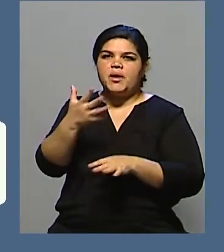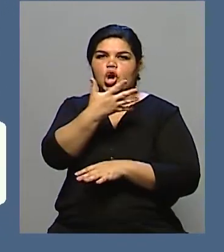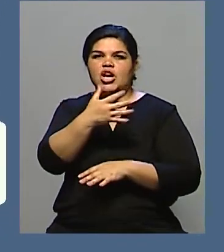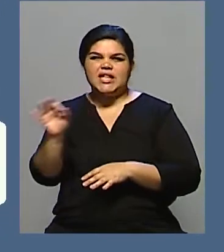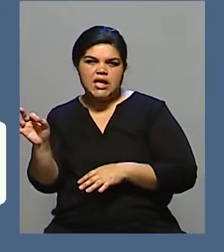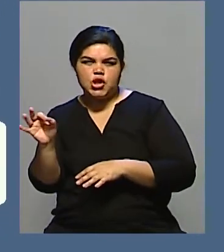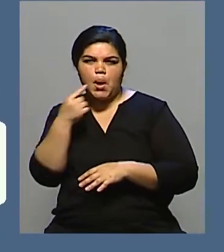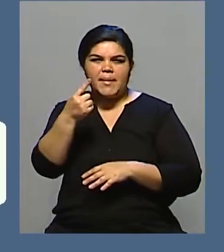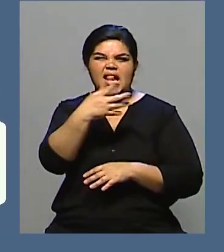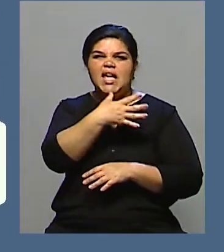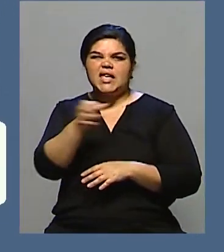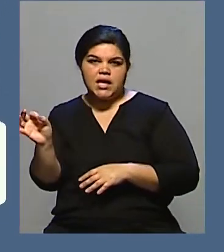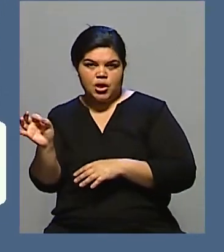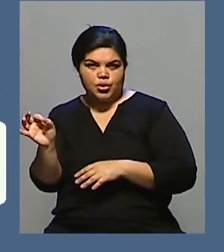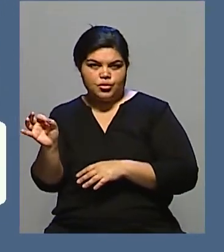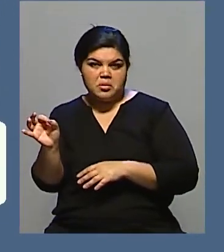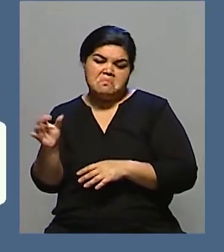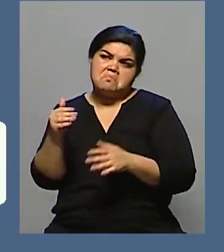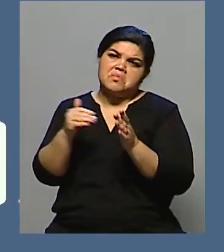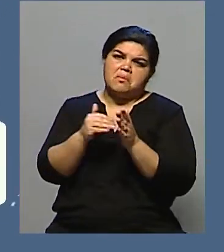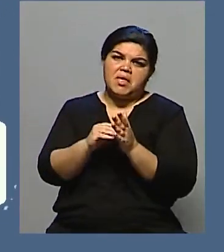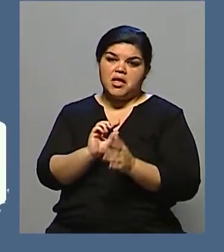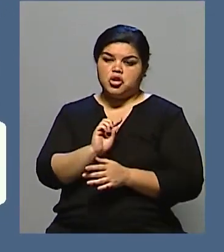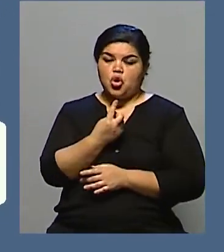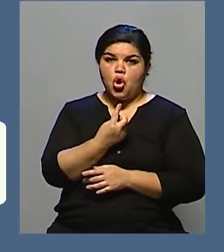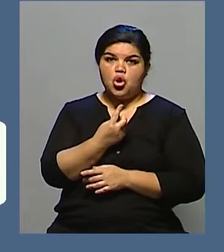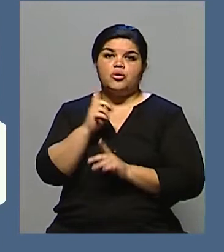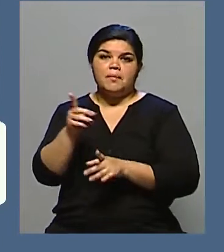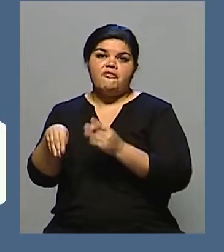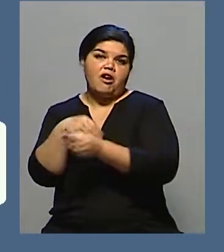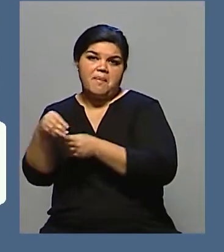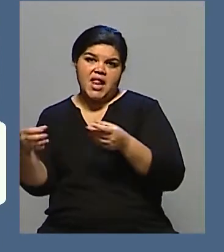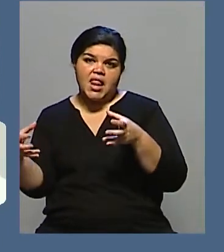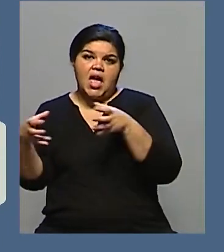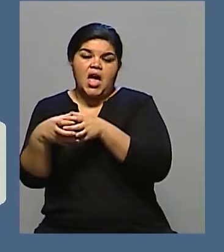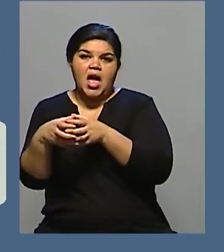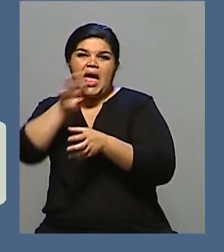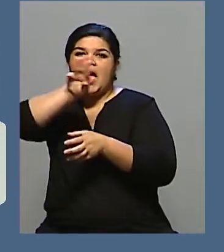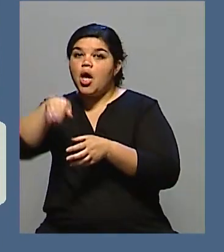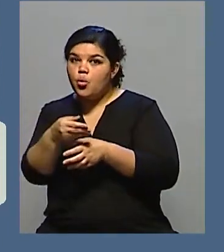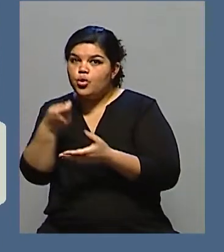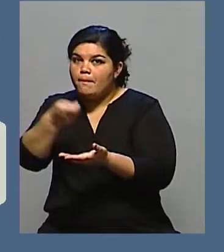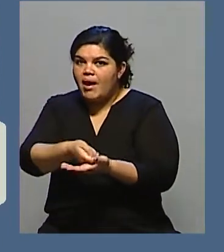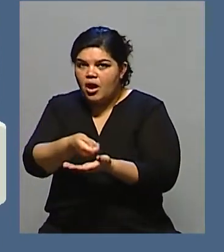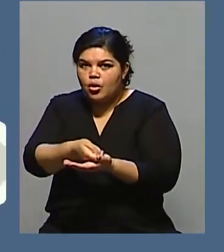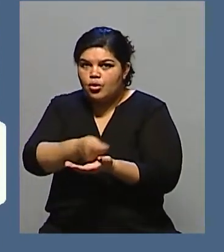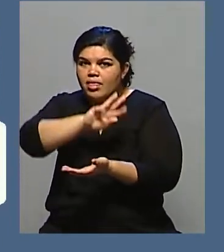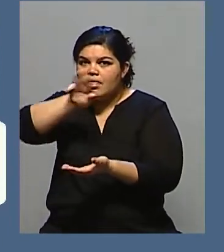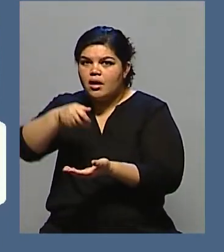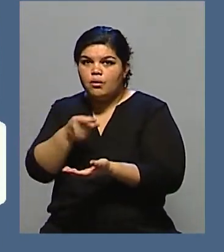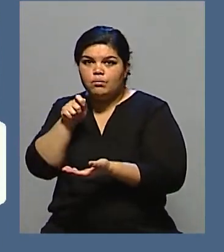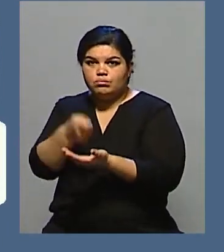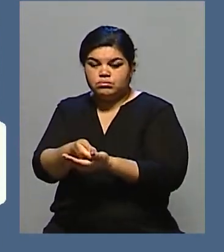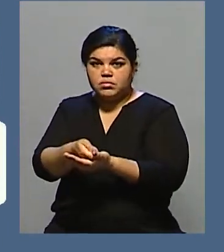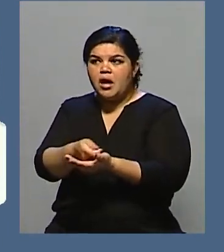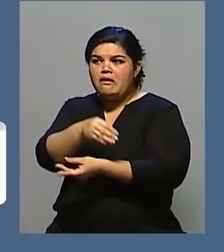hasta 1.500, depende si son solos o si son con familias, euros, ¿okay? Endeudando sus